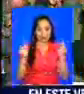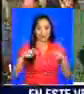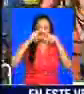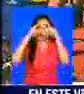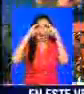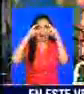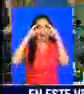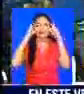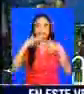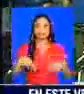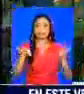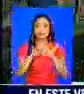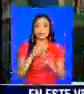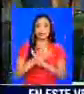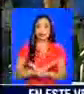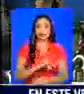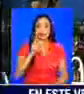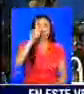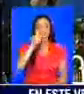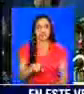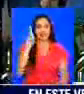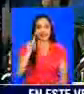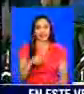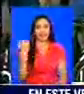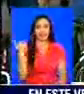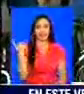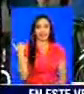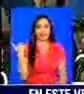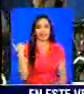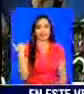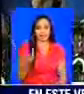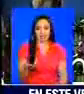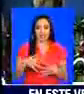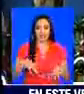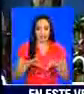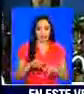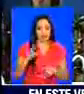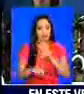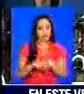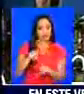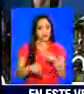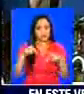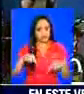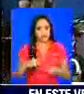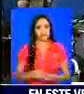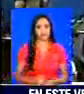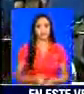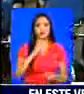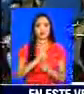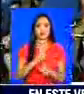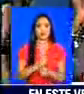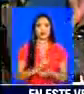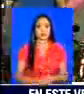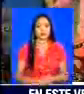también, porque es parte de la protección que uno debe de tener a la hora de salir a andar en bicicleta en este verano. Para eso está con nosotros